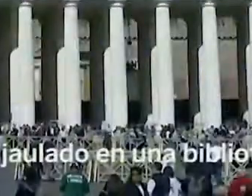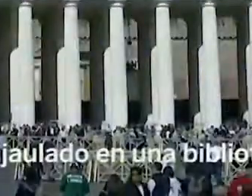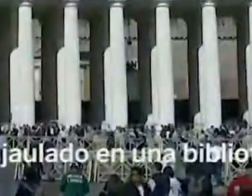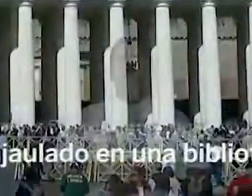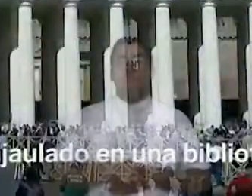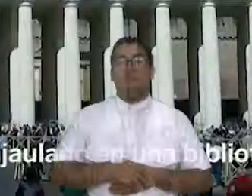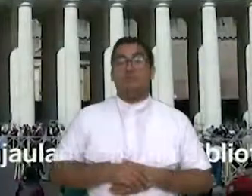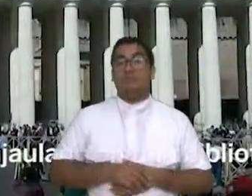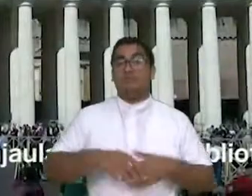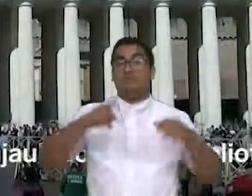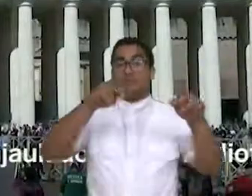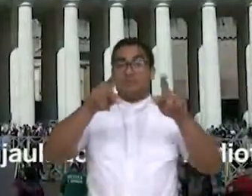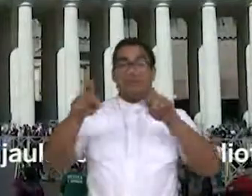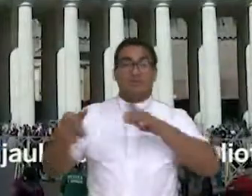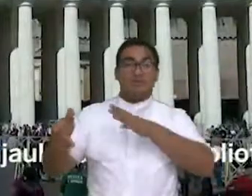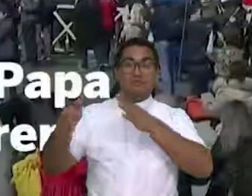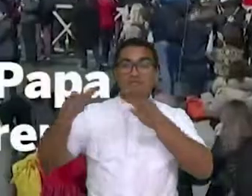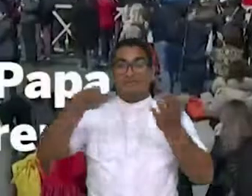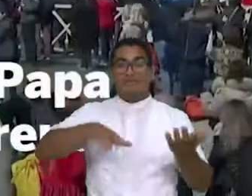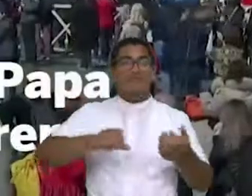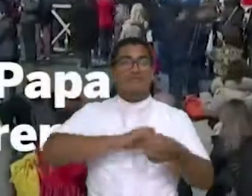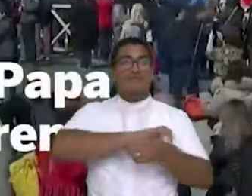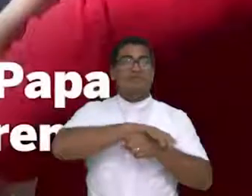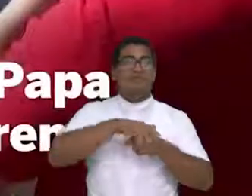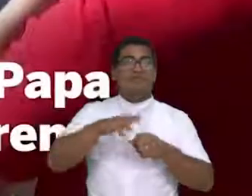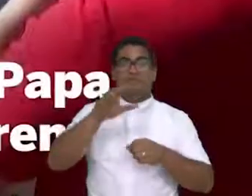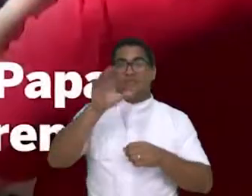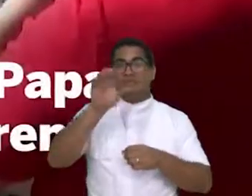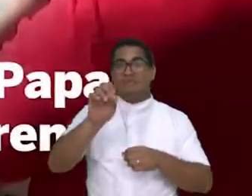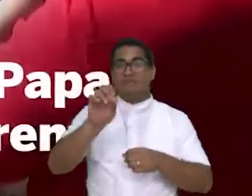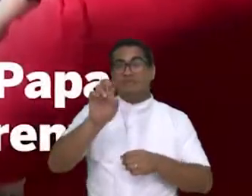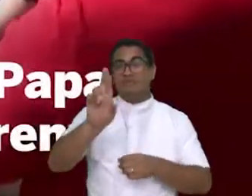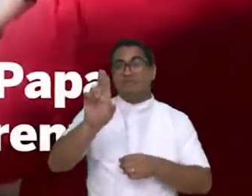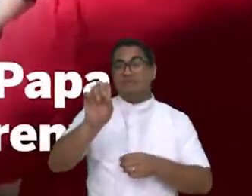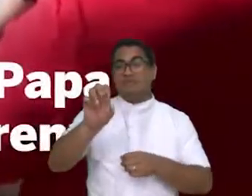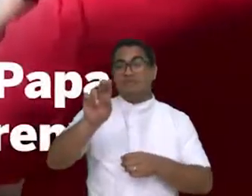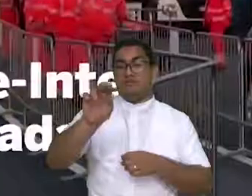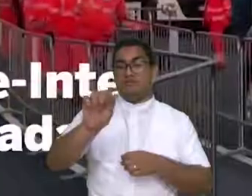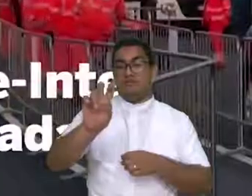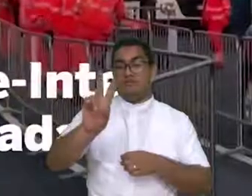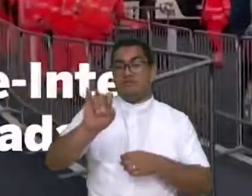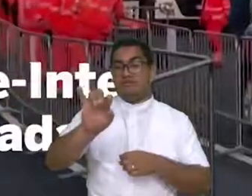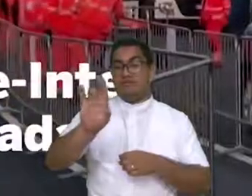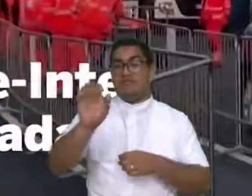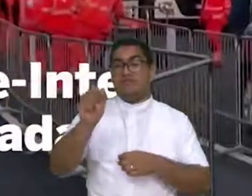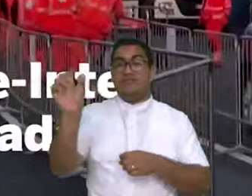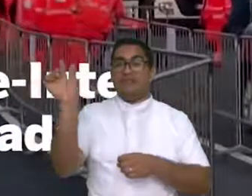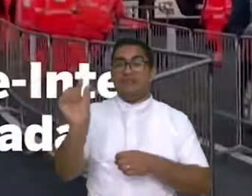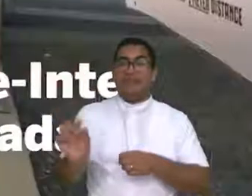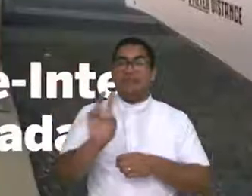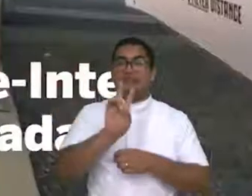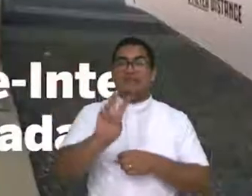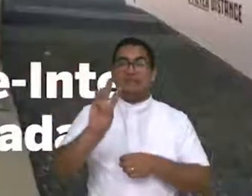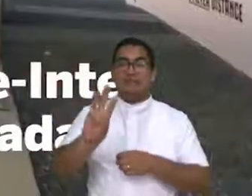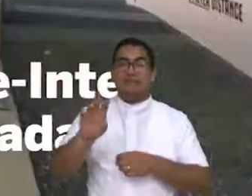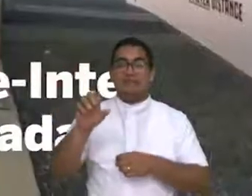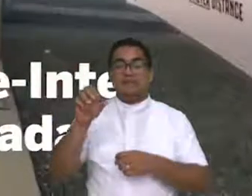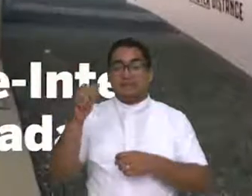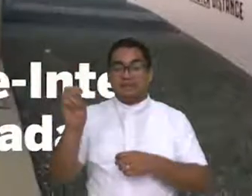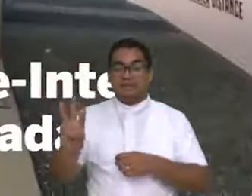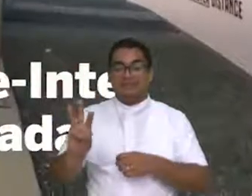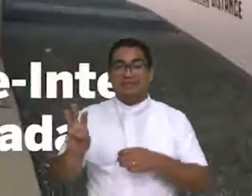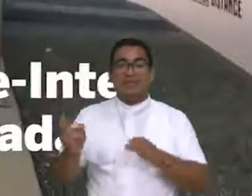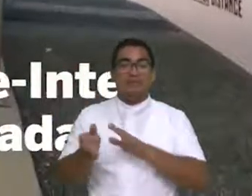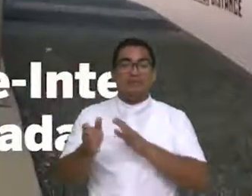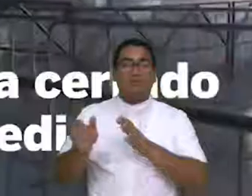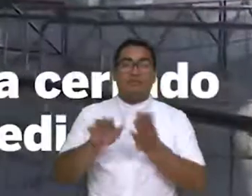Las víctimas mortales del COVID-19 en Italia pasaron de 233 a 366. Los infectados han aumentado